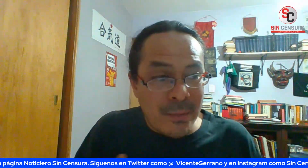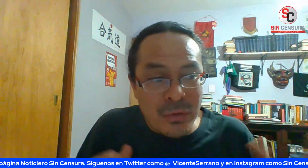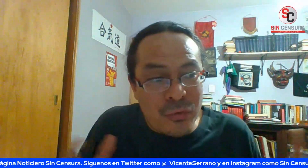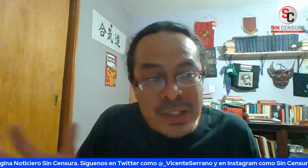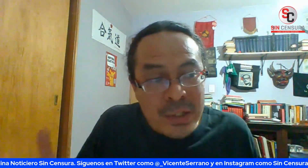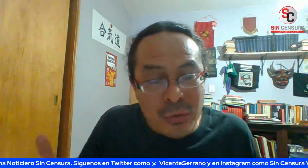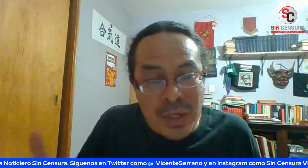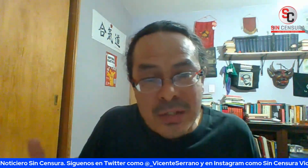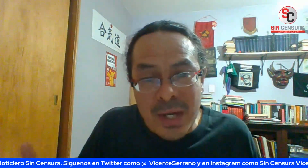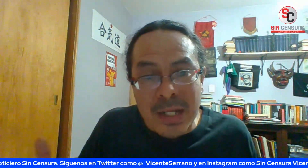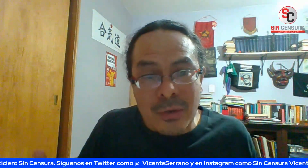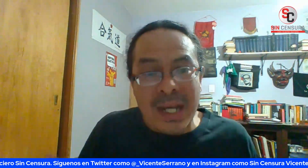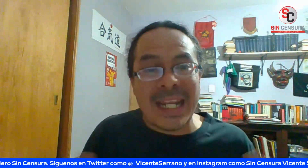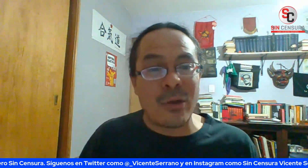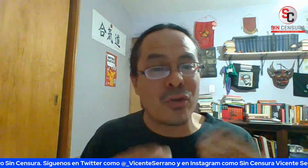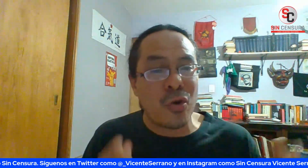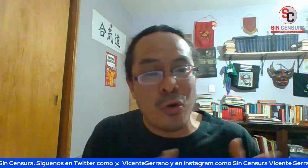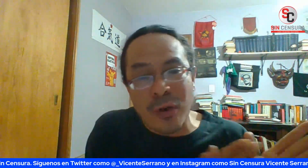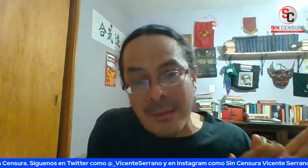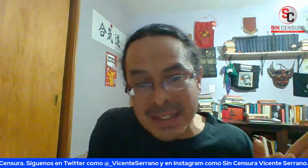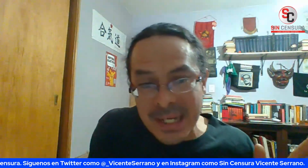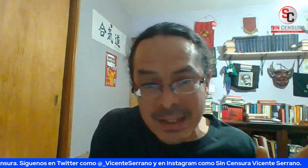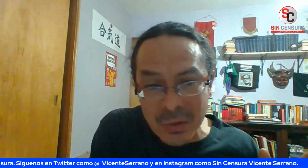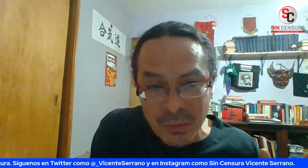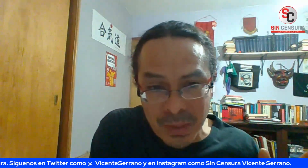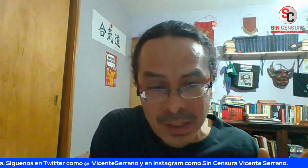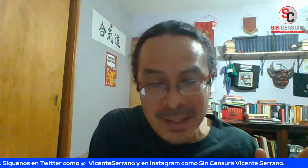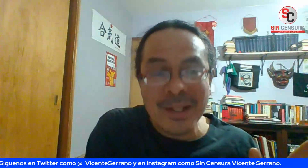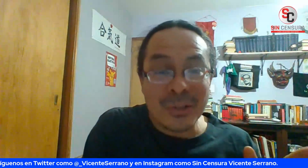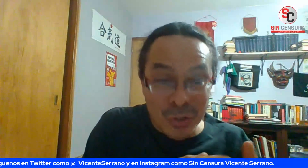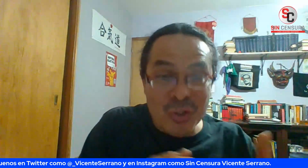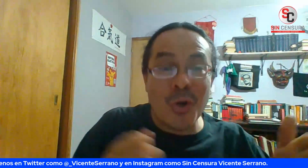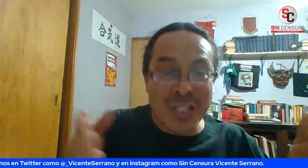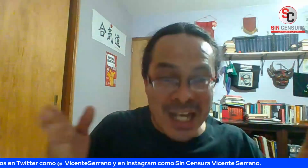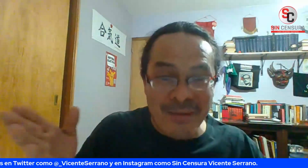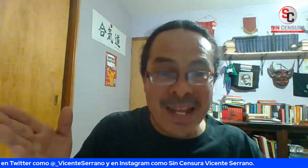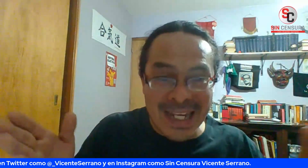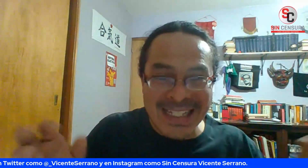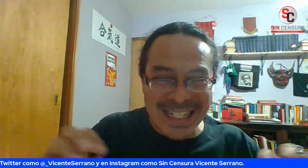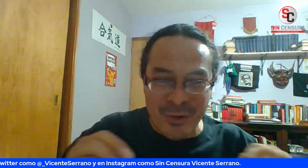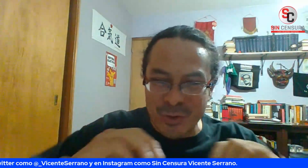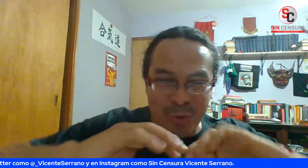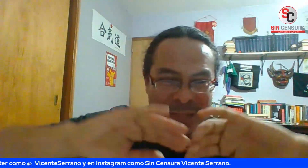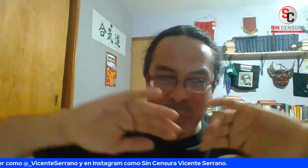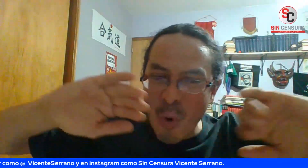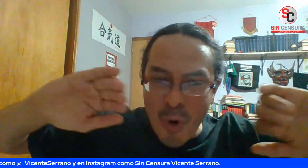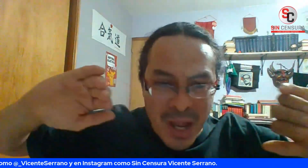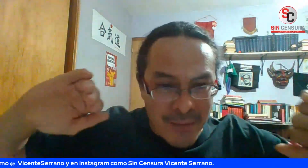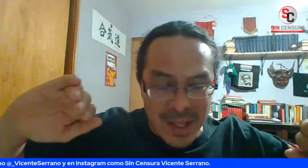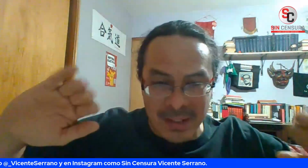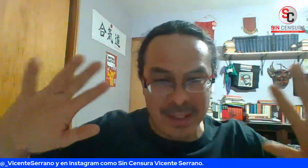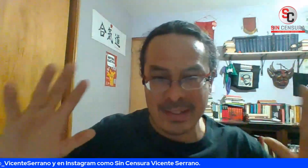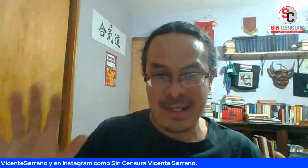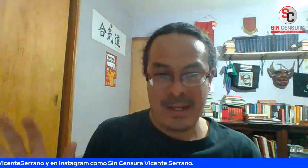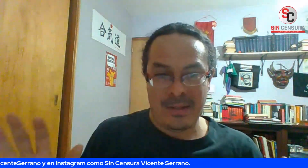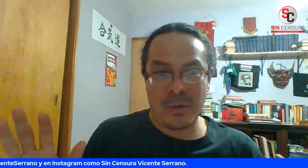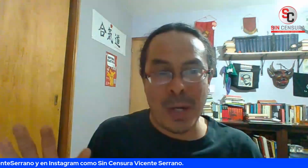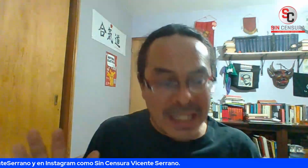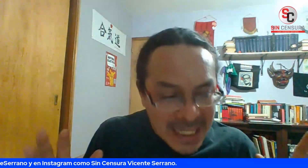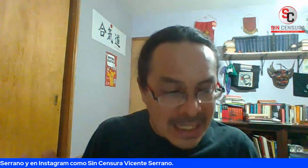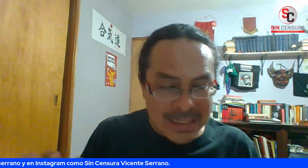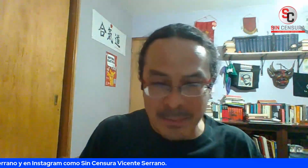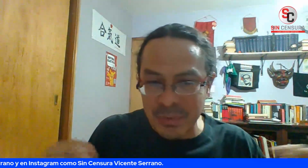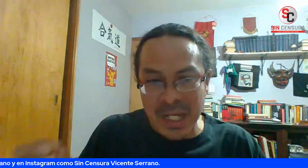Entonces tenemos un Instituto Nacional Electoral que no solo no daba certidumbre, no solo se le veían esas costuras muy abiertas,